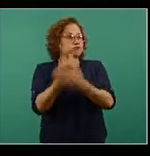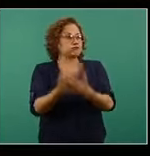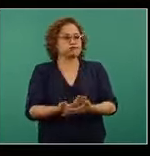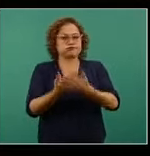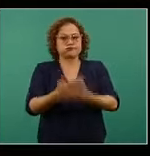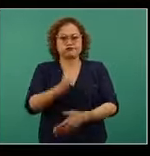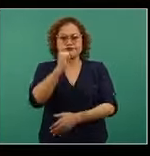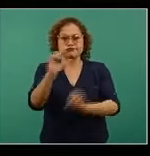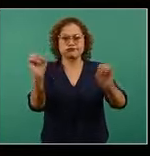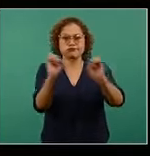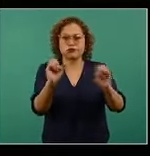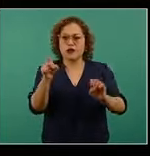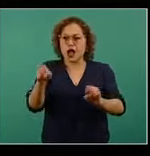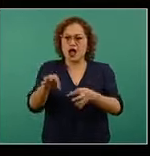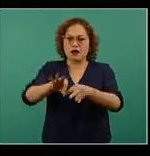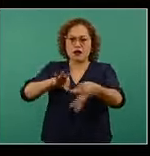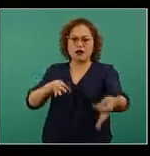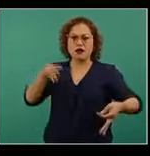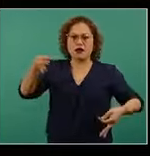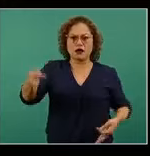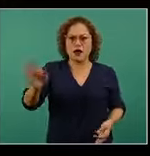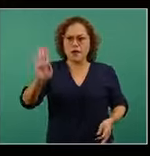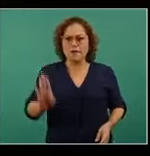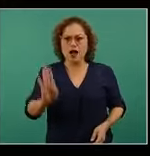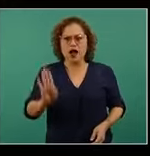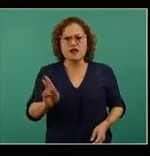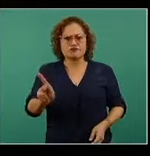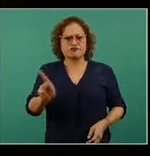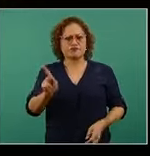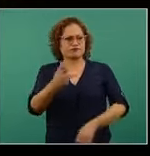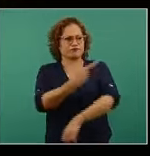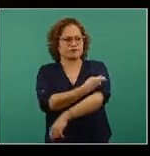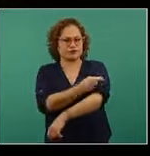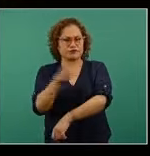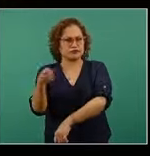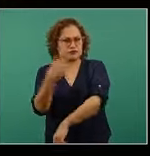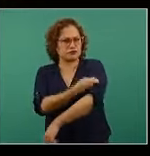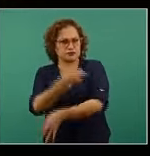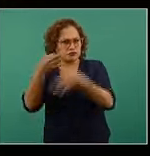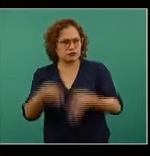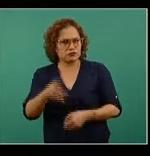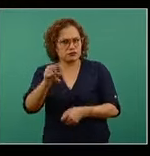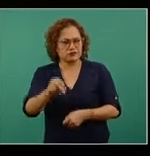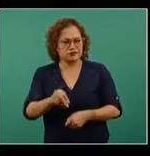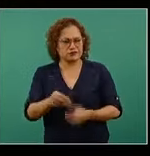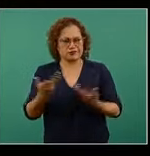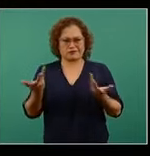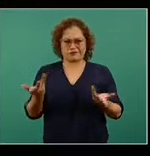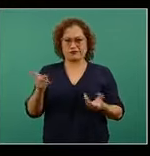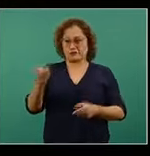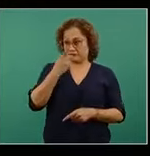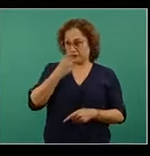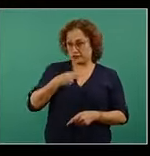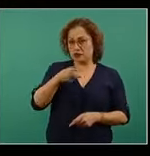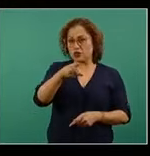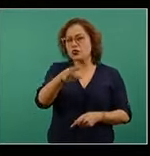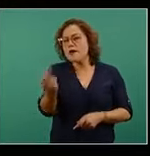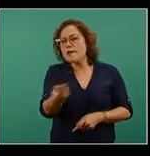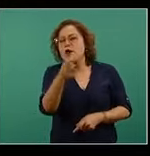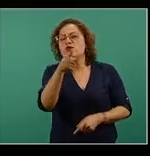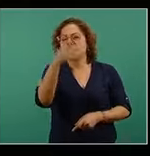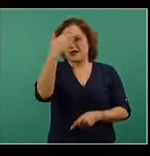las entregaron cortadas como si ya les hubieran comido y no los vacunar entonces si ustedes son identificados de la secretaría de salud o algún tipo de